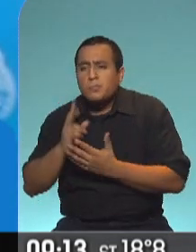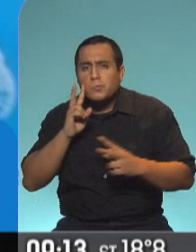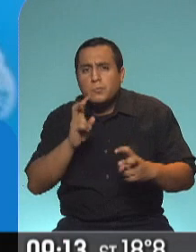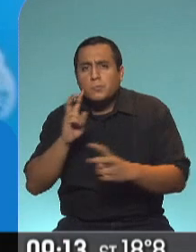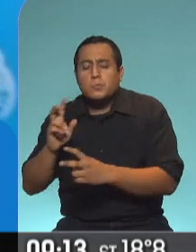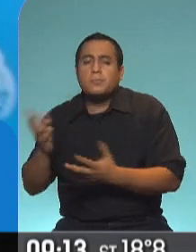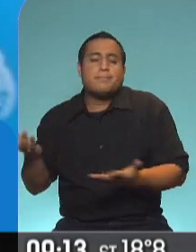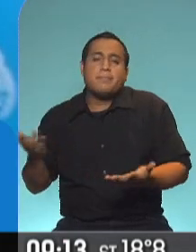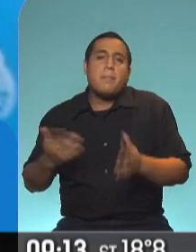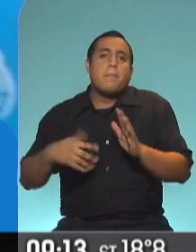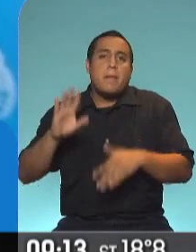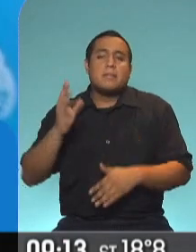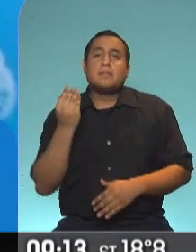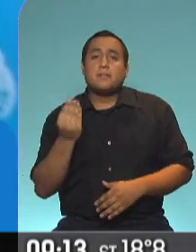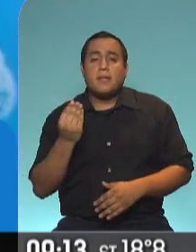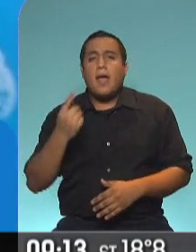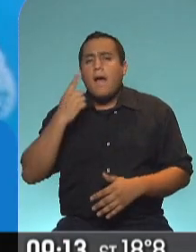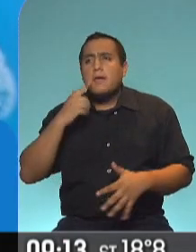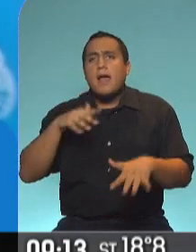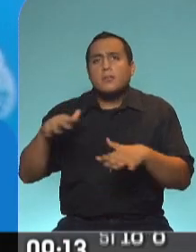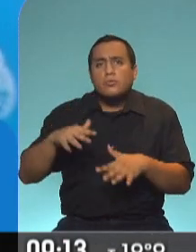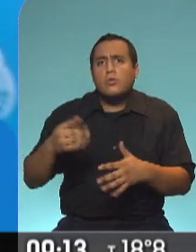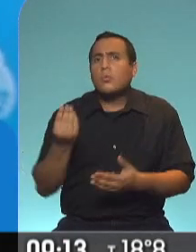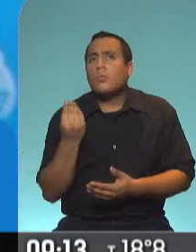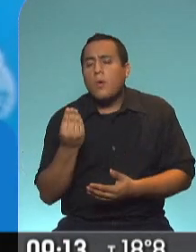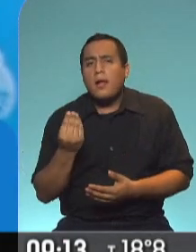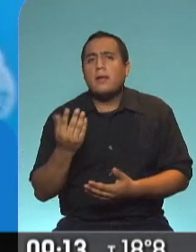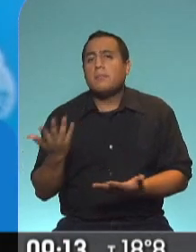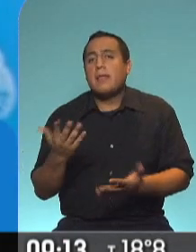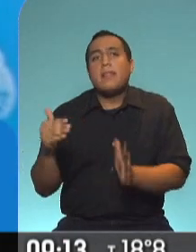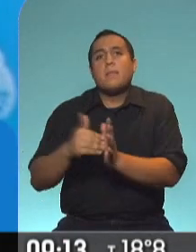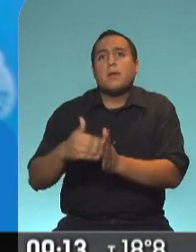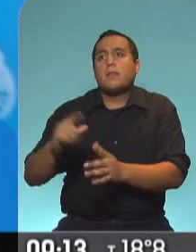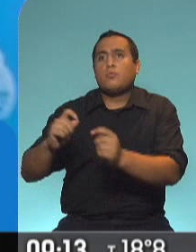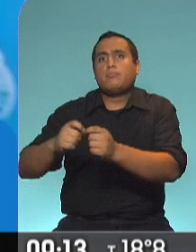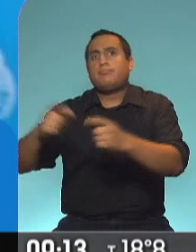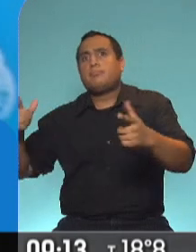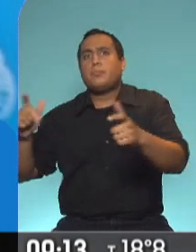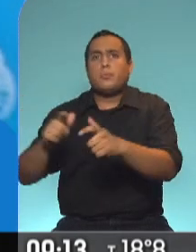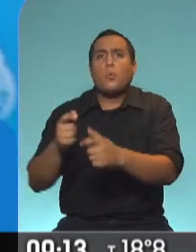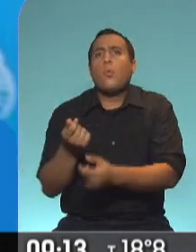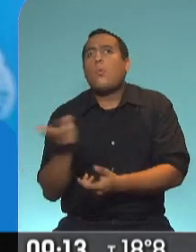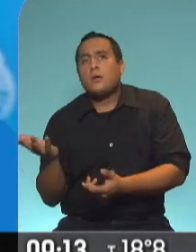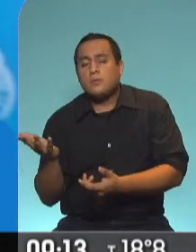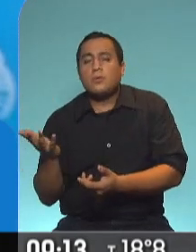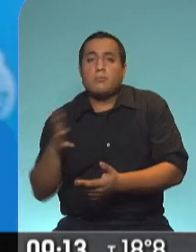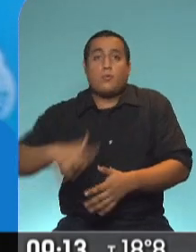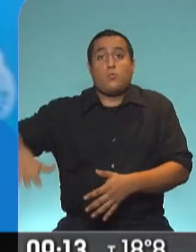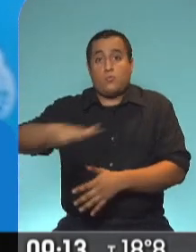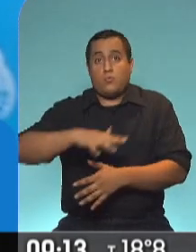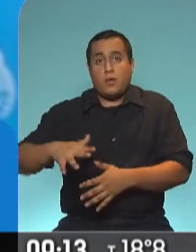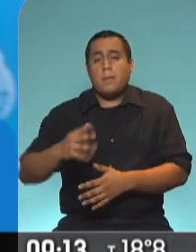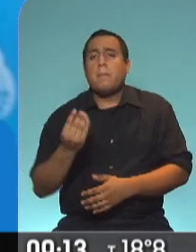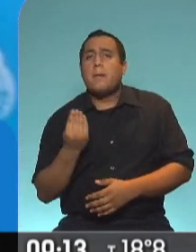sobre todo fundamentalmente qué acciones se generan en función de esos números a nivel local para poder ir